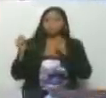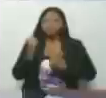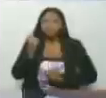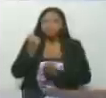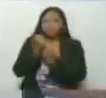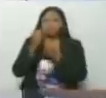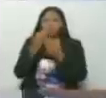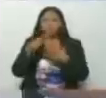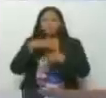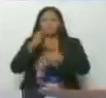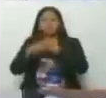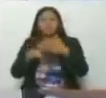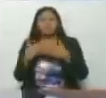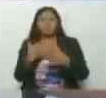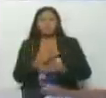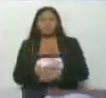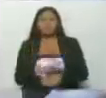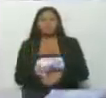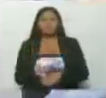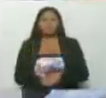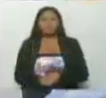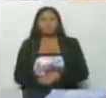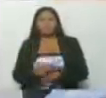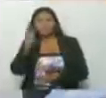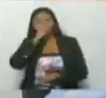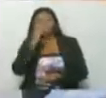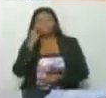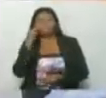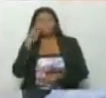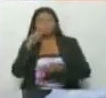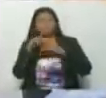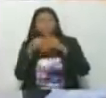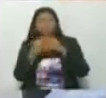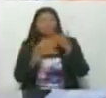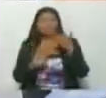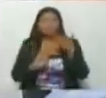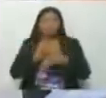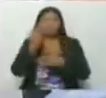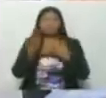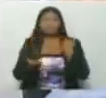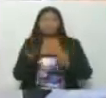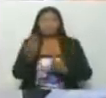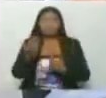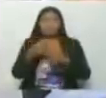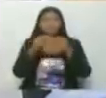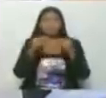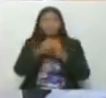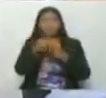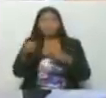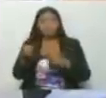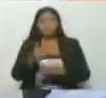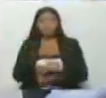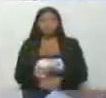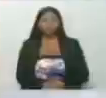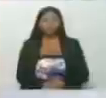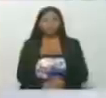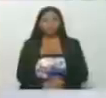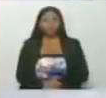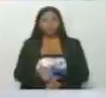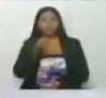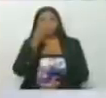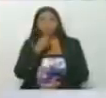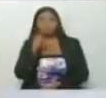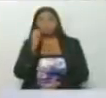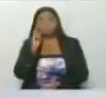grandes intereses del pueblo parece un elemento fundamental de cualquier gestión aunque creo que aplica en este